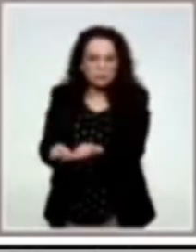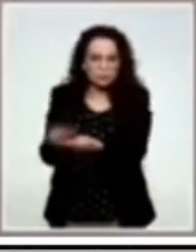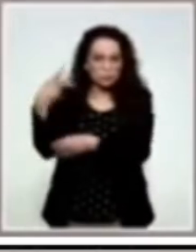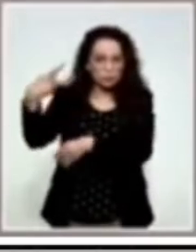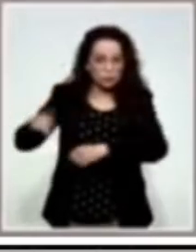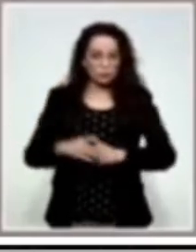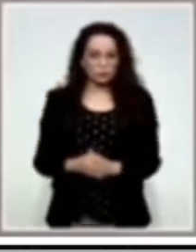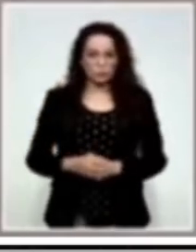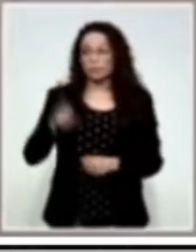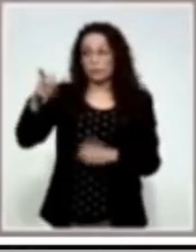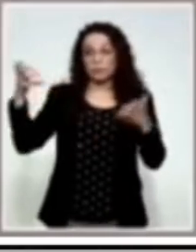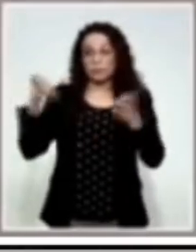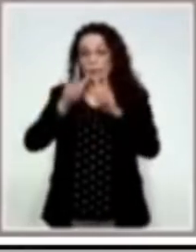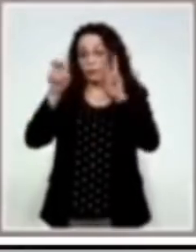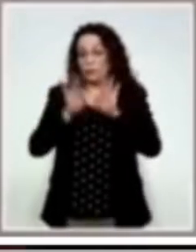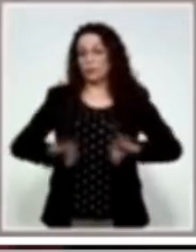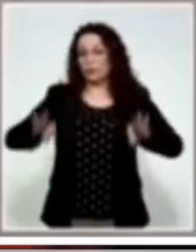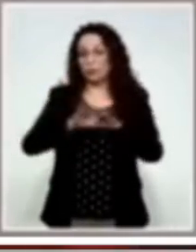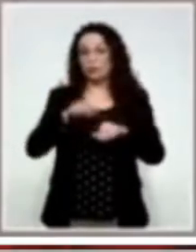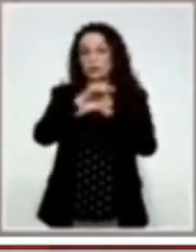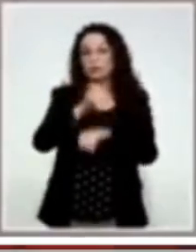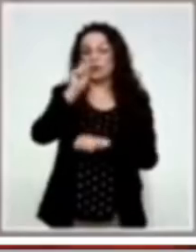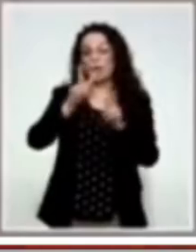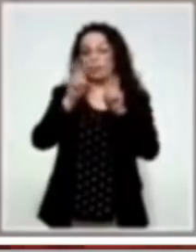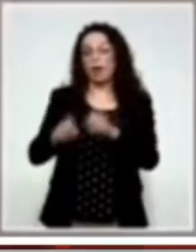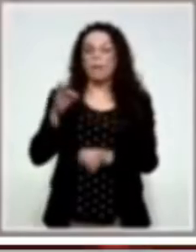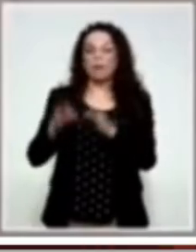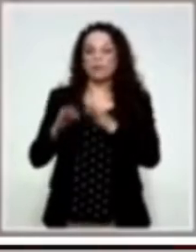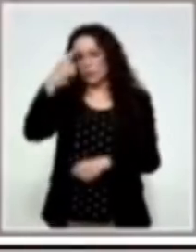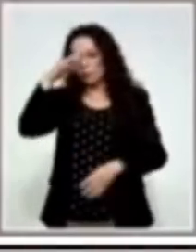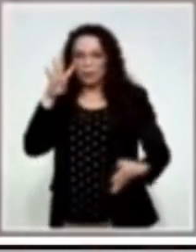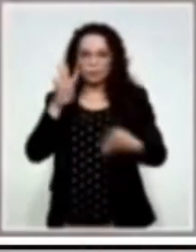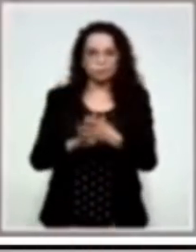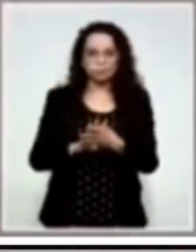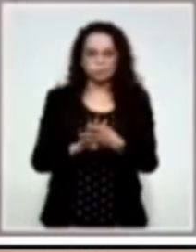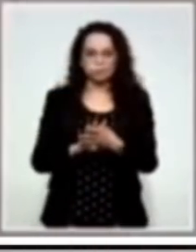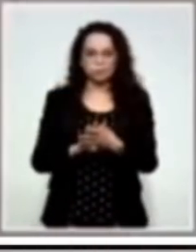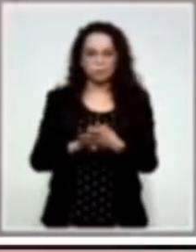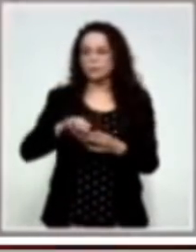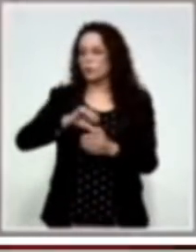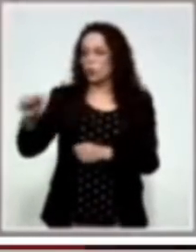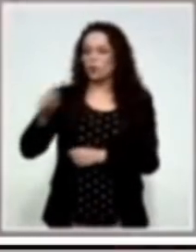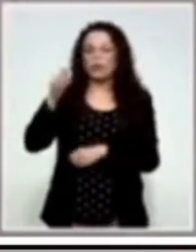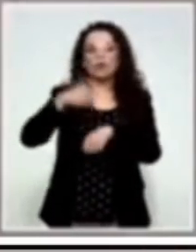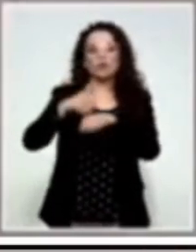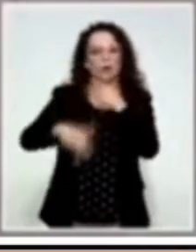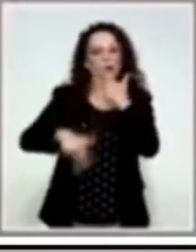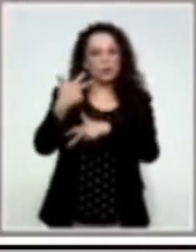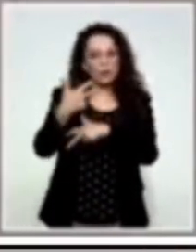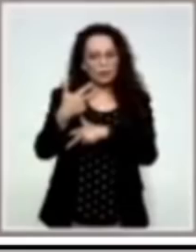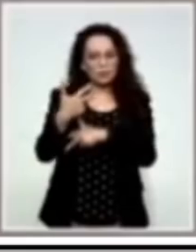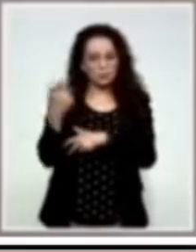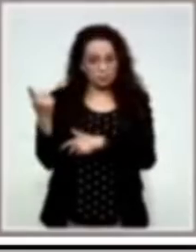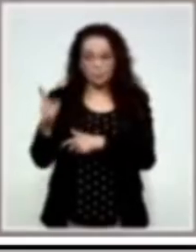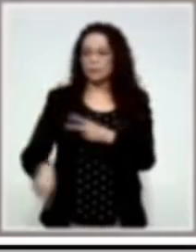la prisión preventiva oficiosa en asuntos fiscales, tuvo el asunto del 13º transitorio, tuvo el asunto